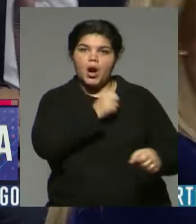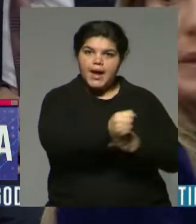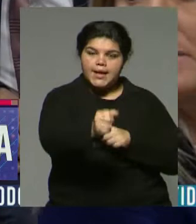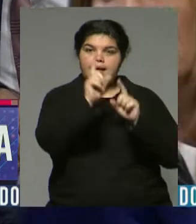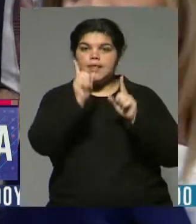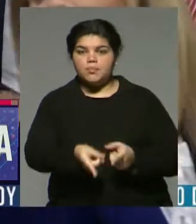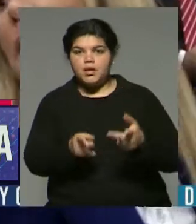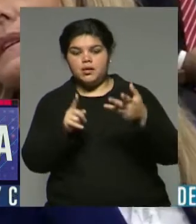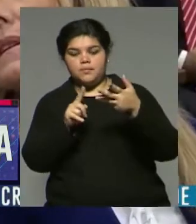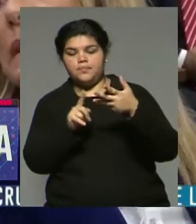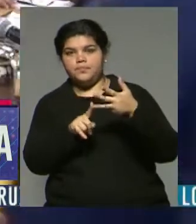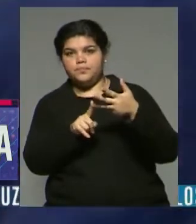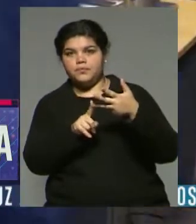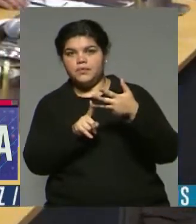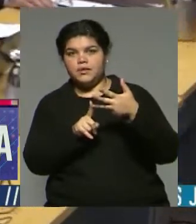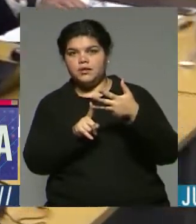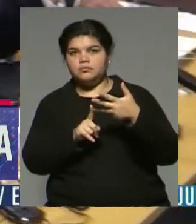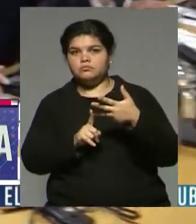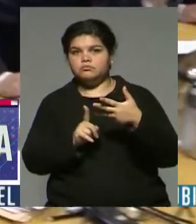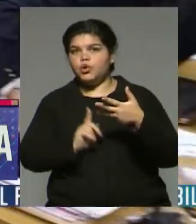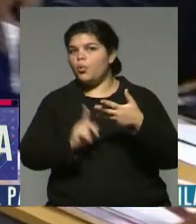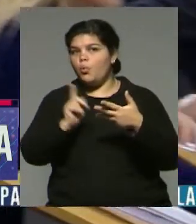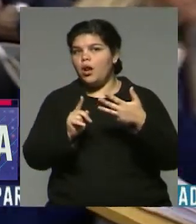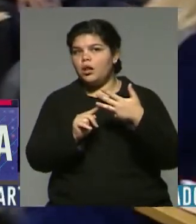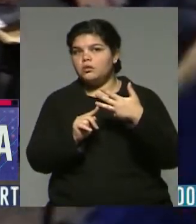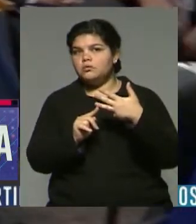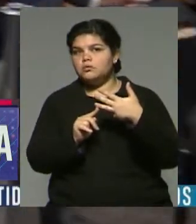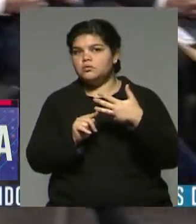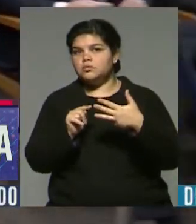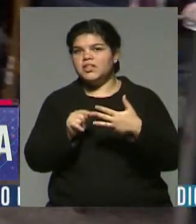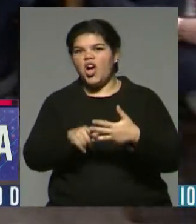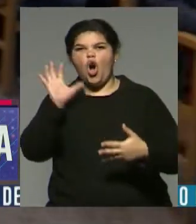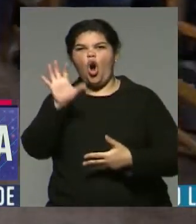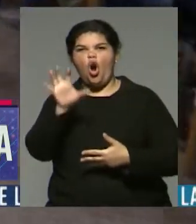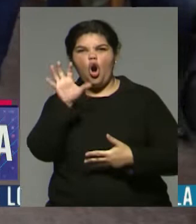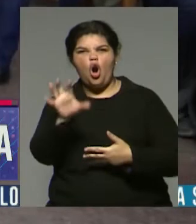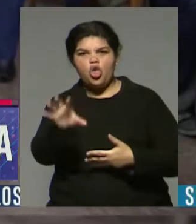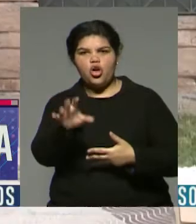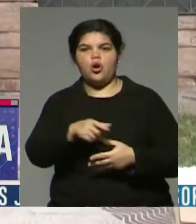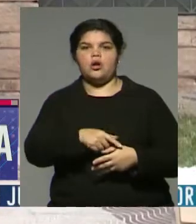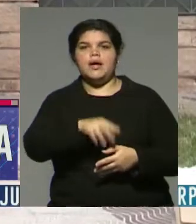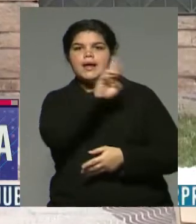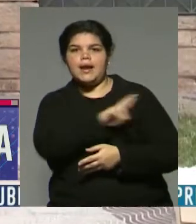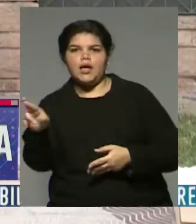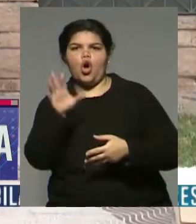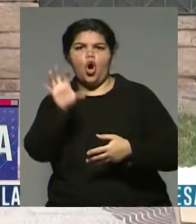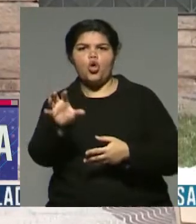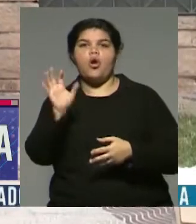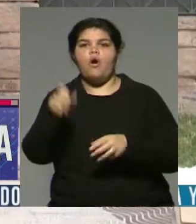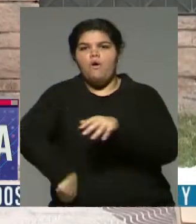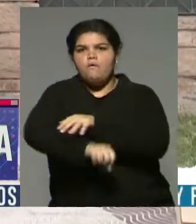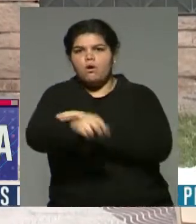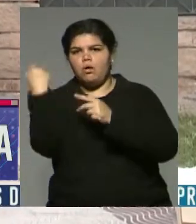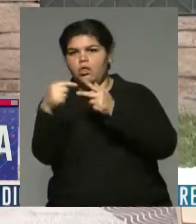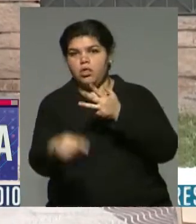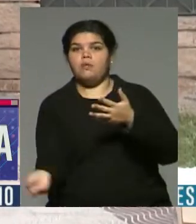algunos, en realidad su mayoría, por odio racial, religioso y deportivo. Uh-huh. El juicio popular, ¿qué es lo que decide? Bueno,